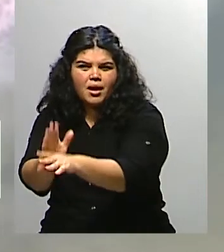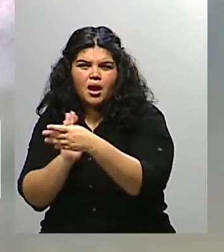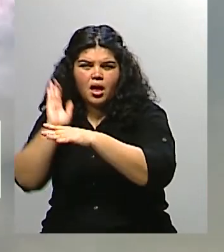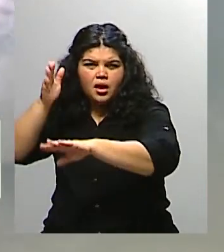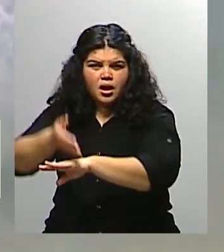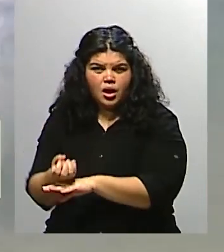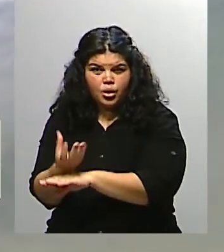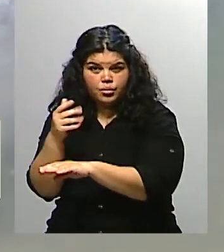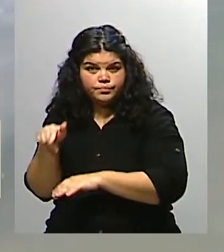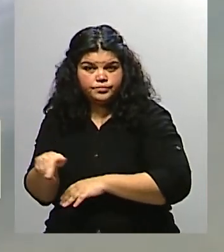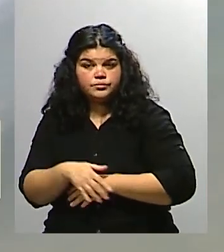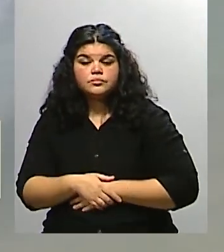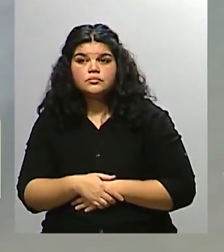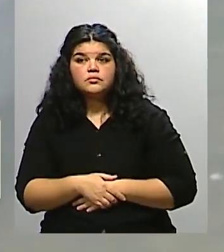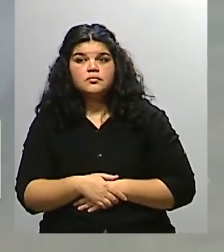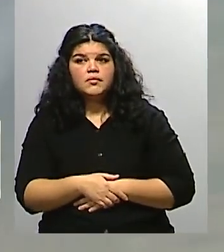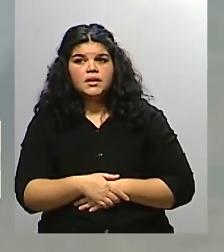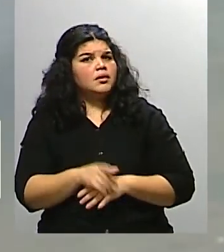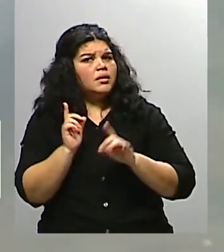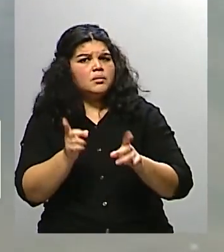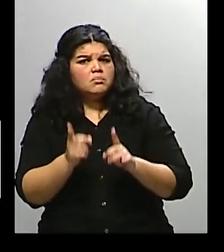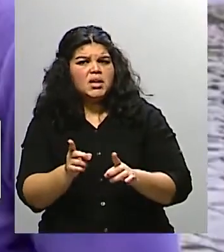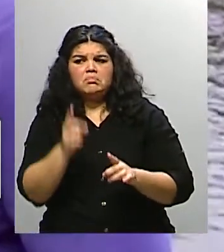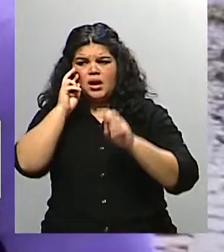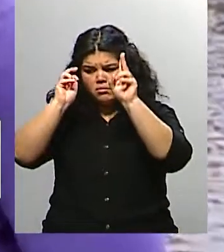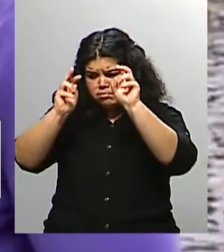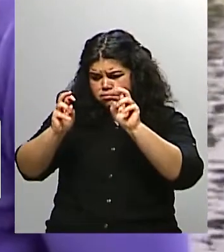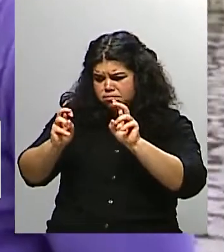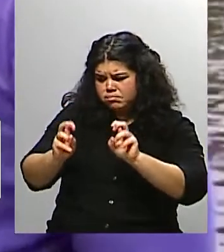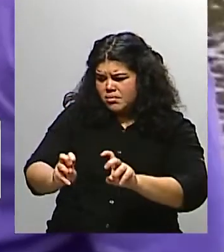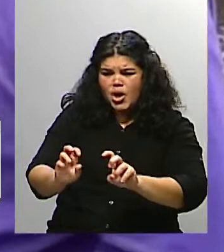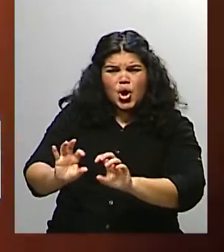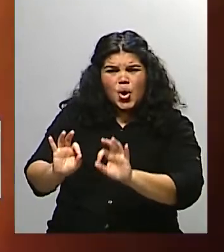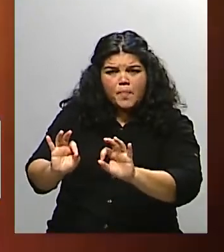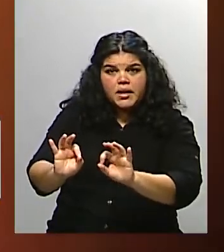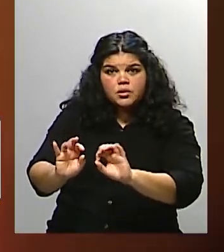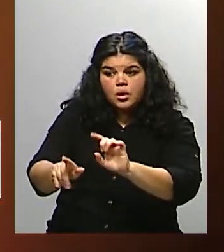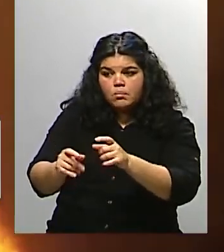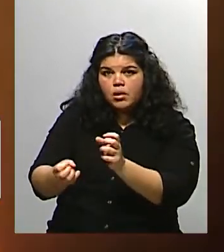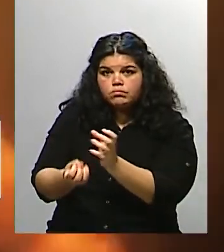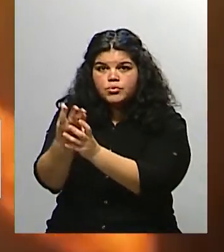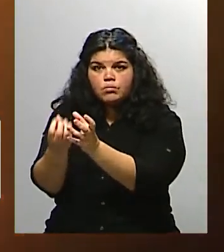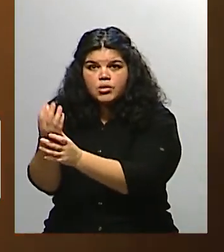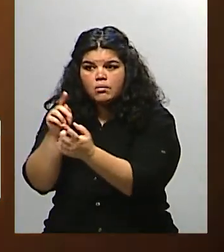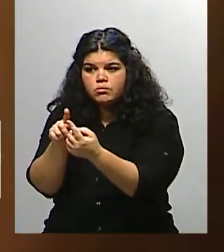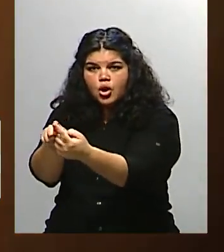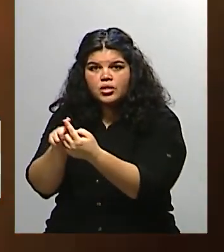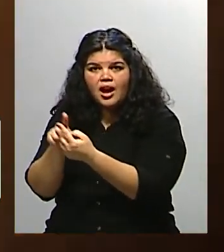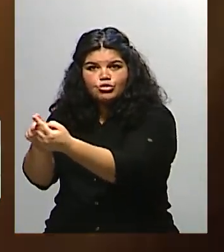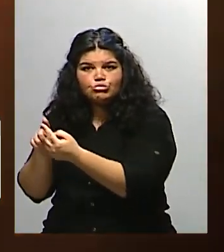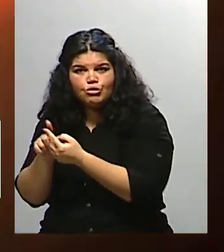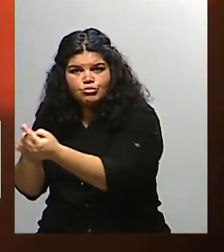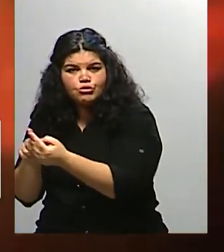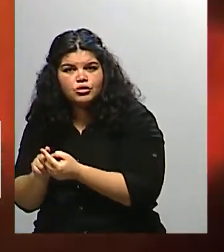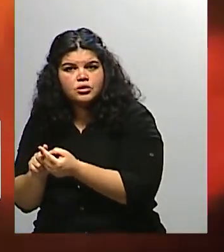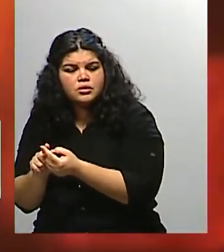Estos peces también, todo este análisis, toda esta investigación nos conectó con algo también muy interesante, o sea, se abrió una caja de Pandora ahí y es